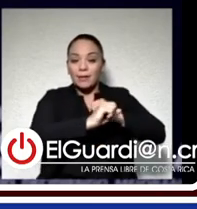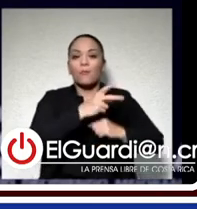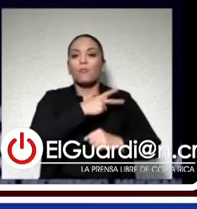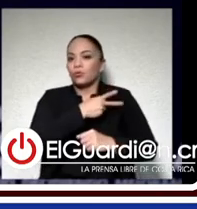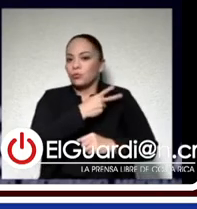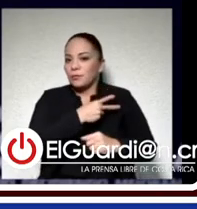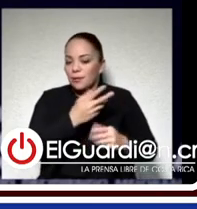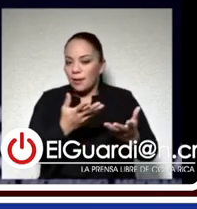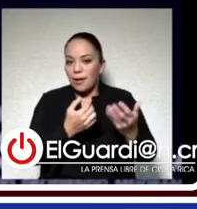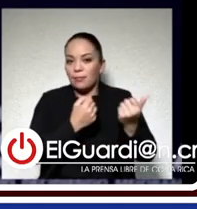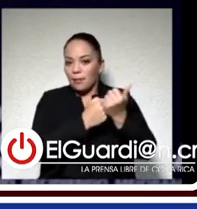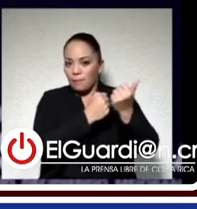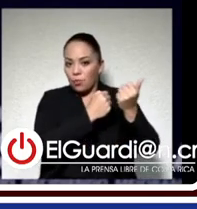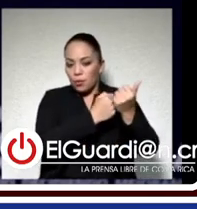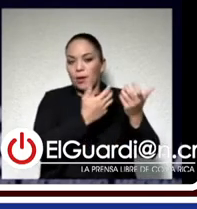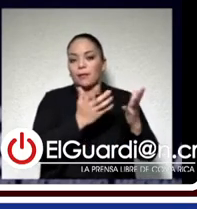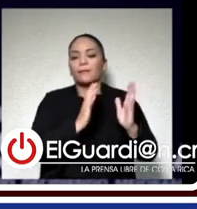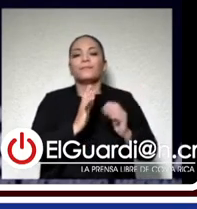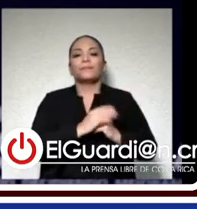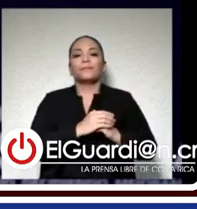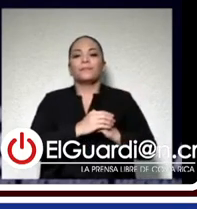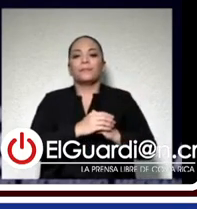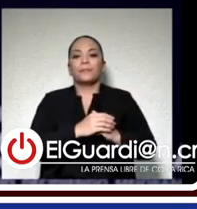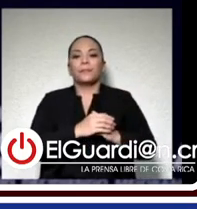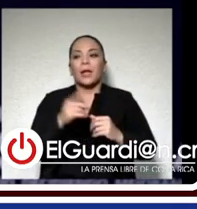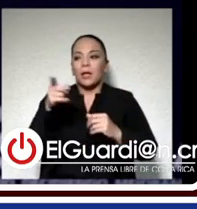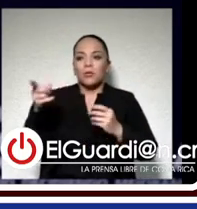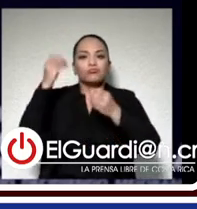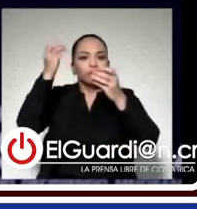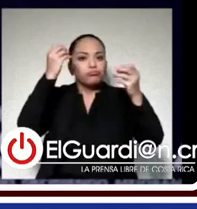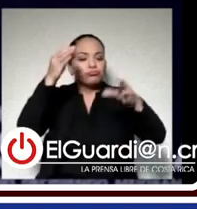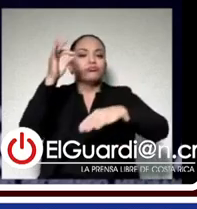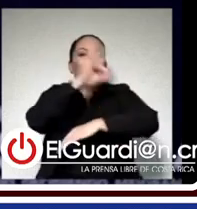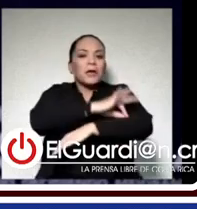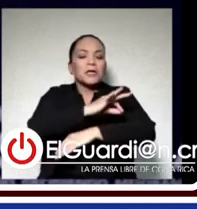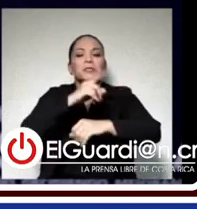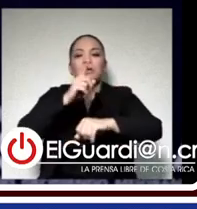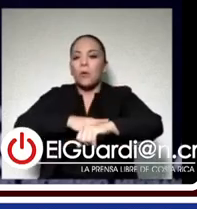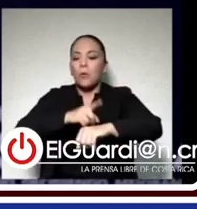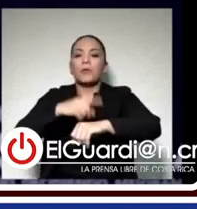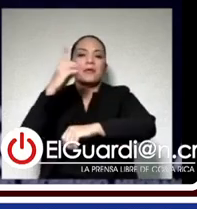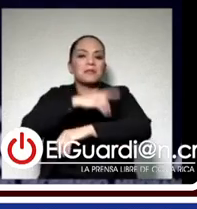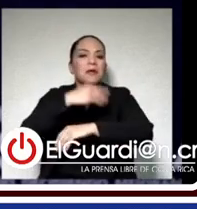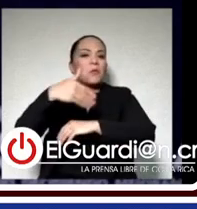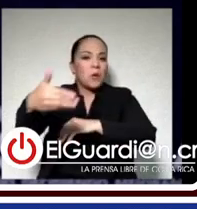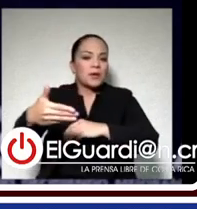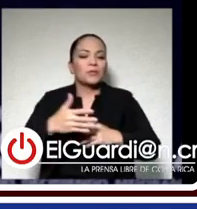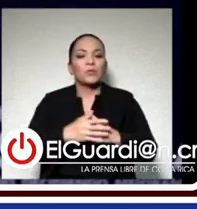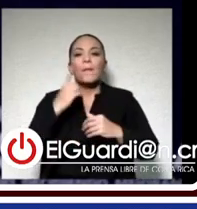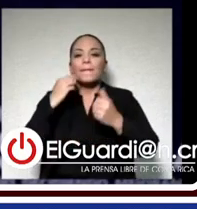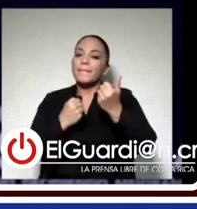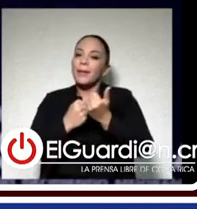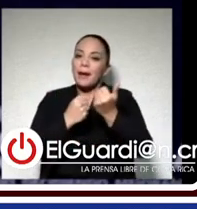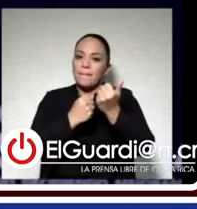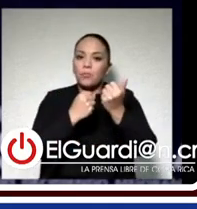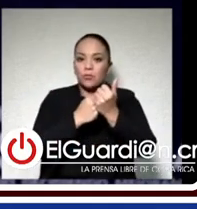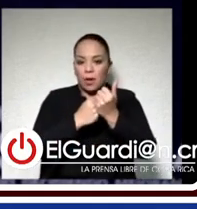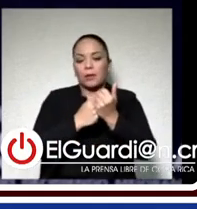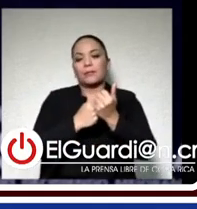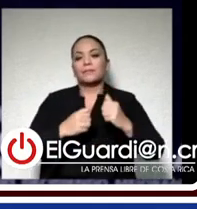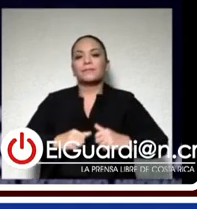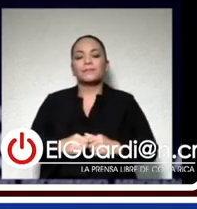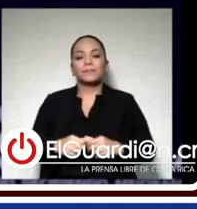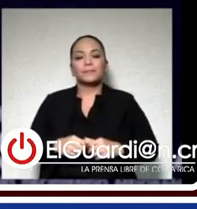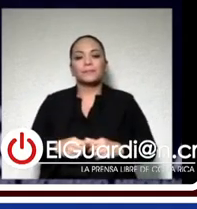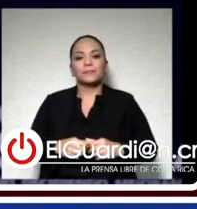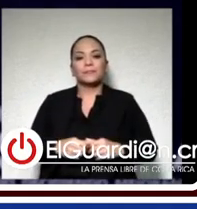voluntaria, ¿verdad?, no obligatoria, todos transmitan el mensaje, fecha, hora, día, ¿verdad?, el lugar donde se van a hacer las campañas,